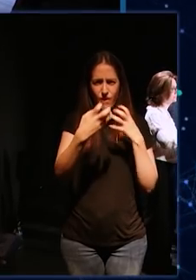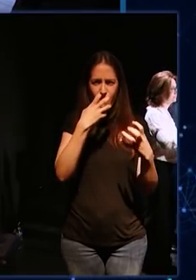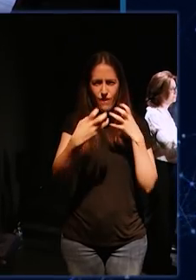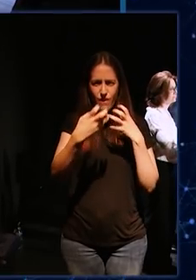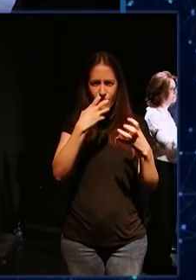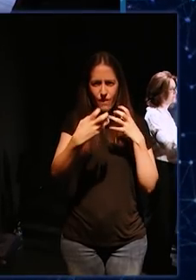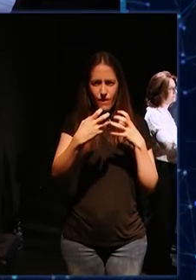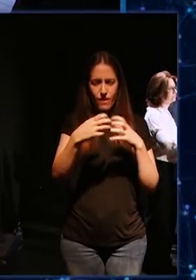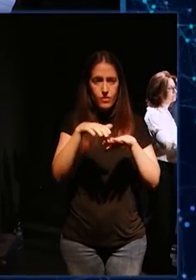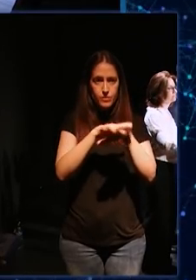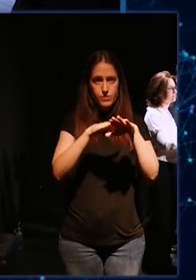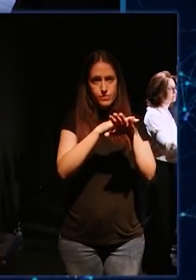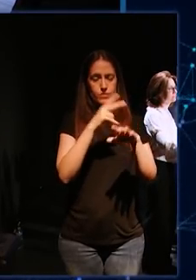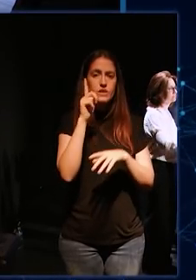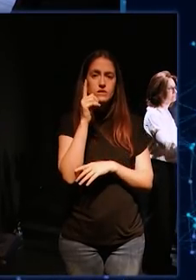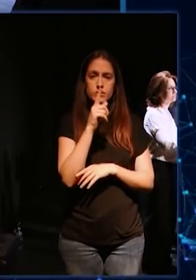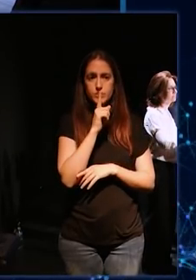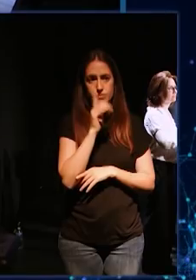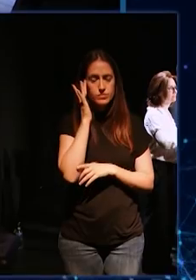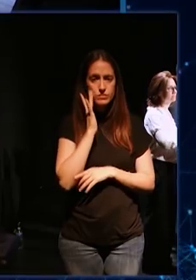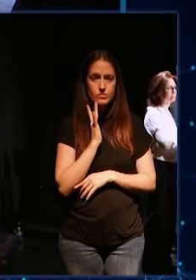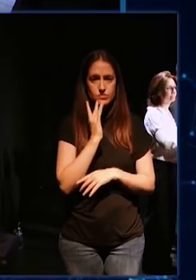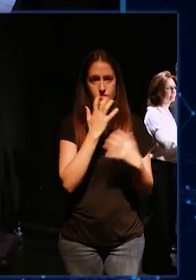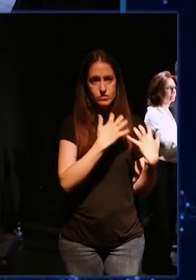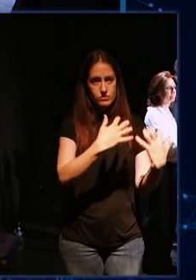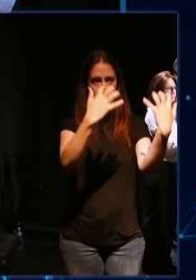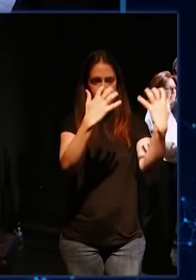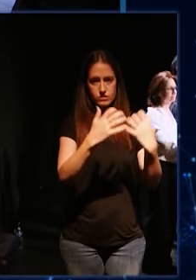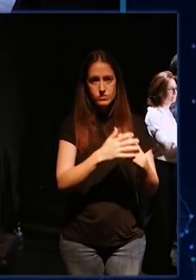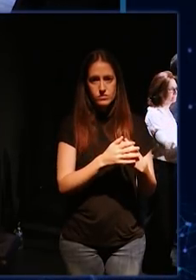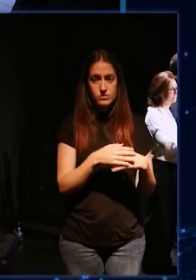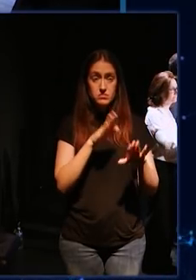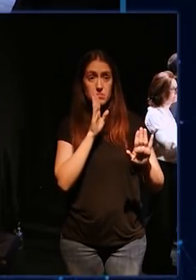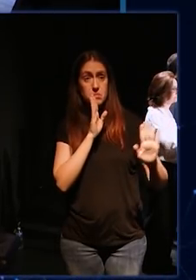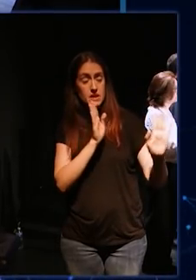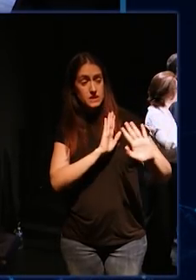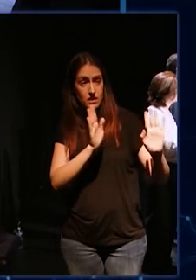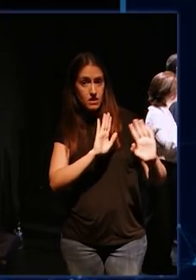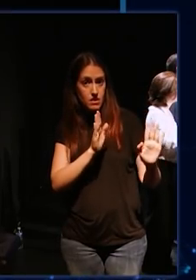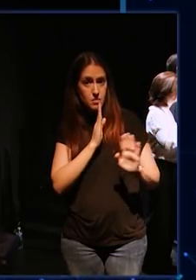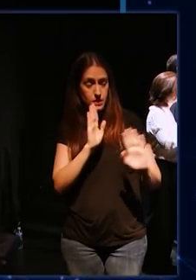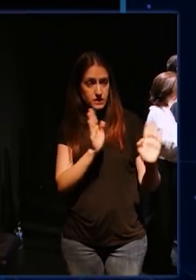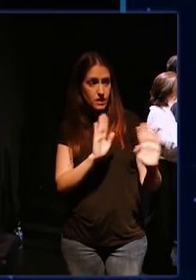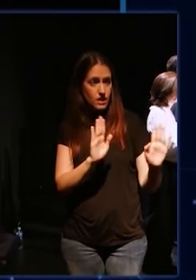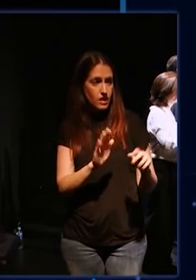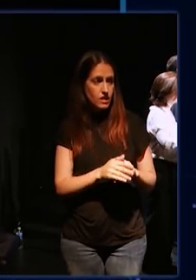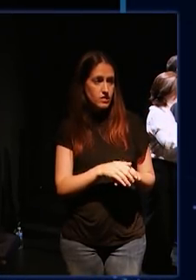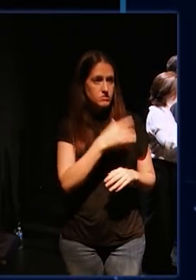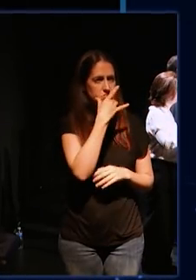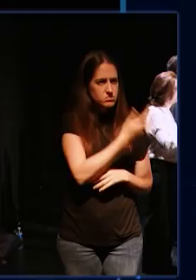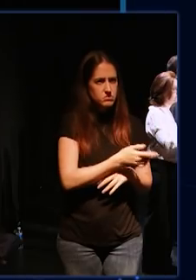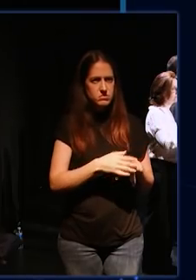Demanaríem una mica de silenci, sisplau, entre el públic. Si no pasó nada, si tampoco pasó nada. El